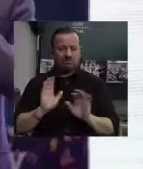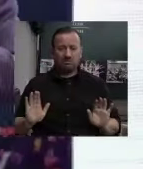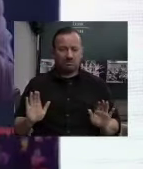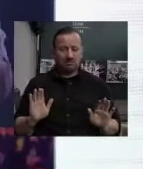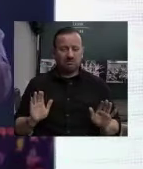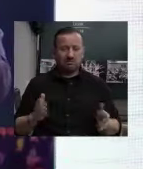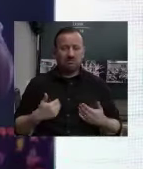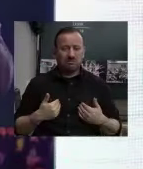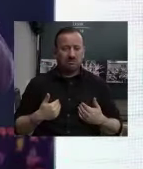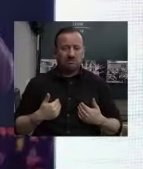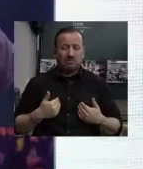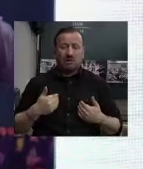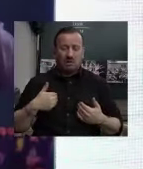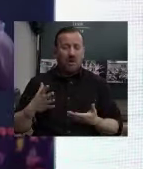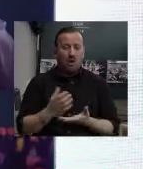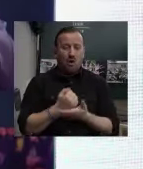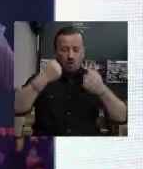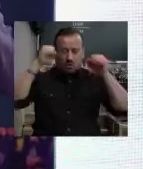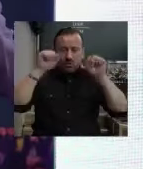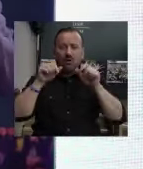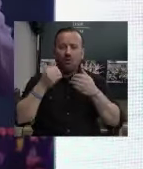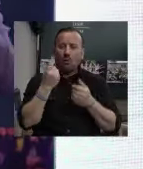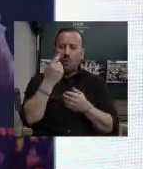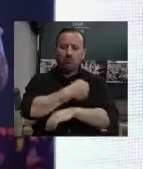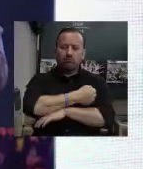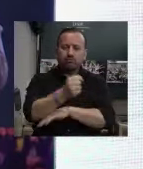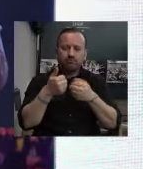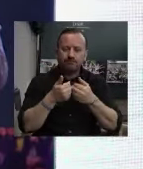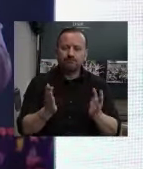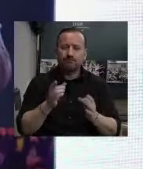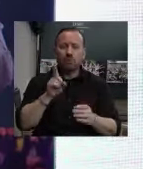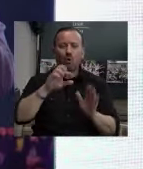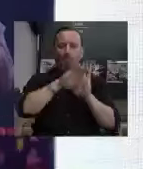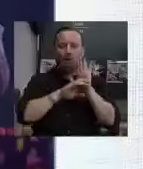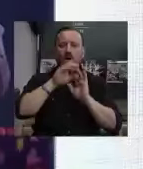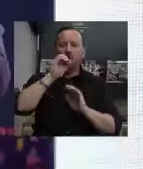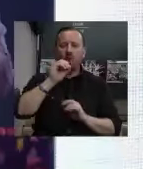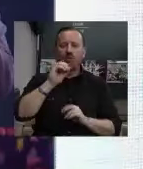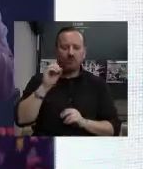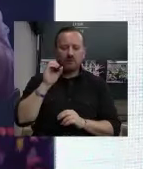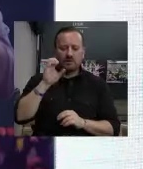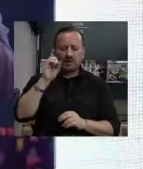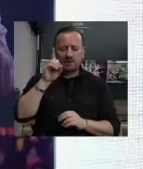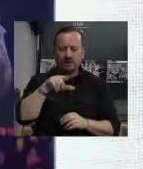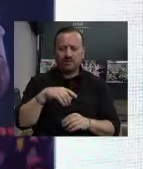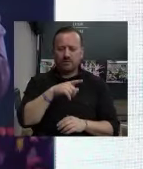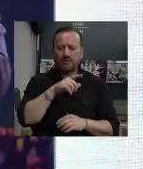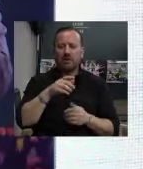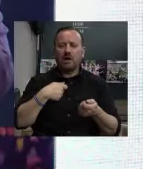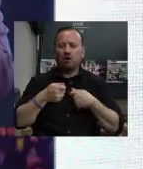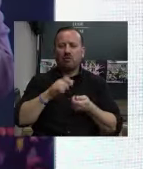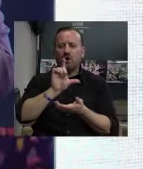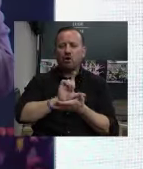profesor y logramos abrir una puerta a través de un programa que tiene la osd llamada lead economías locales y